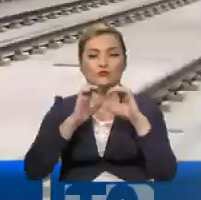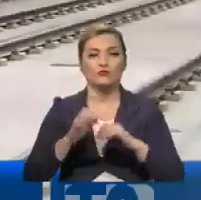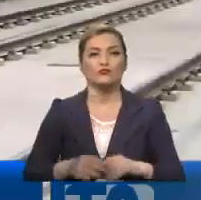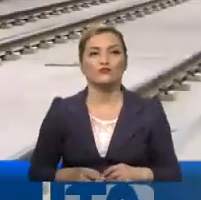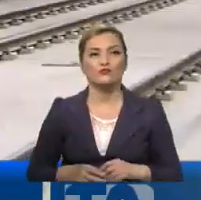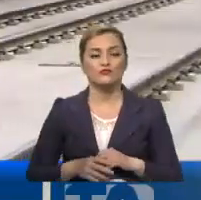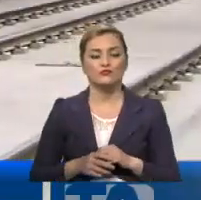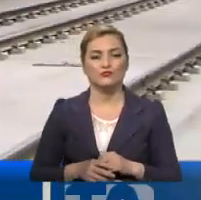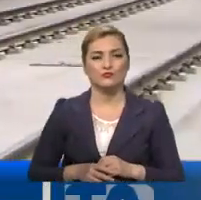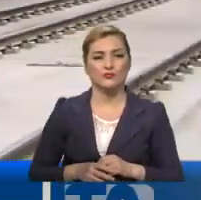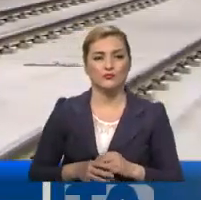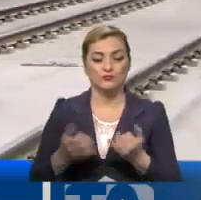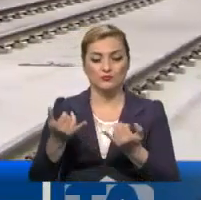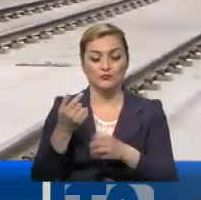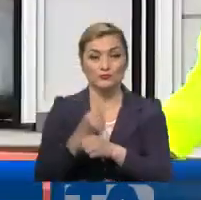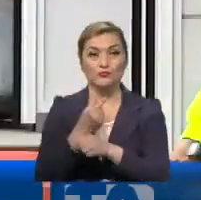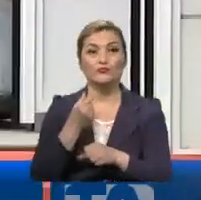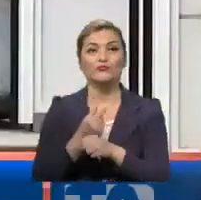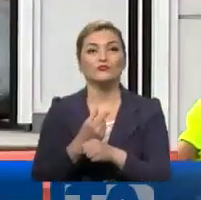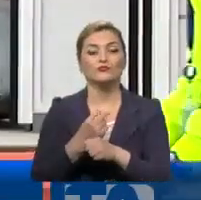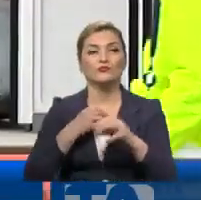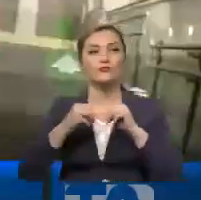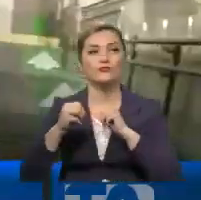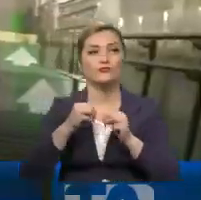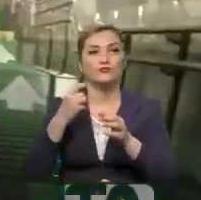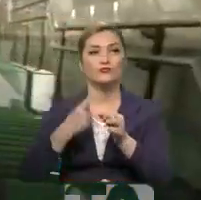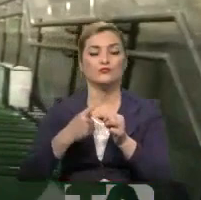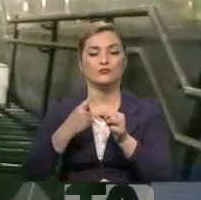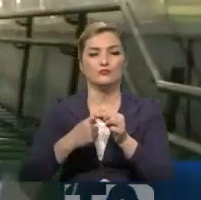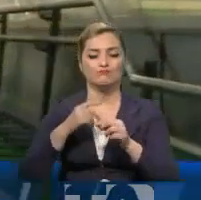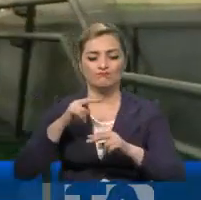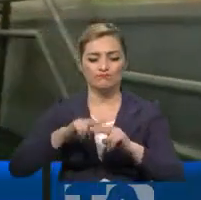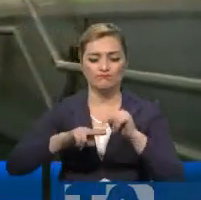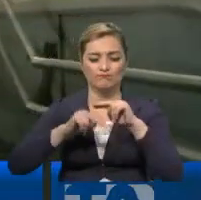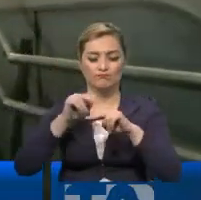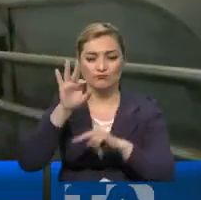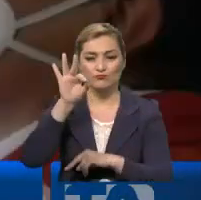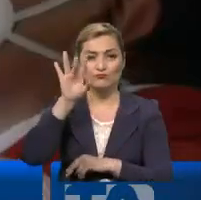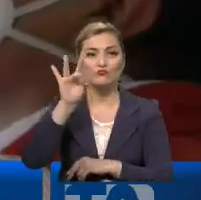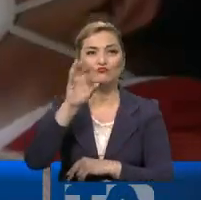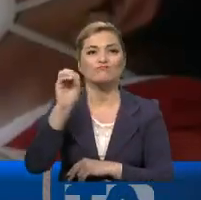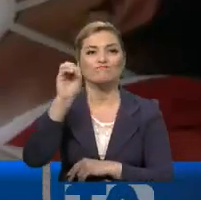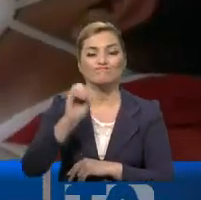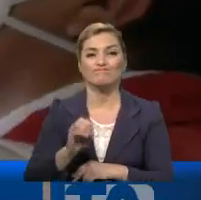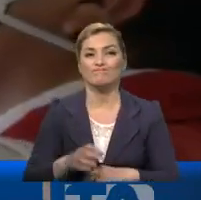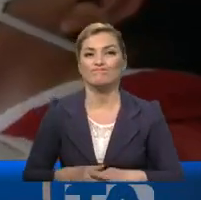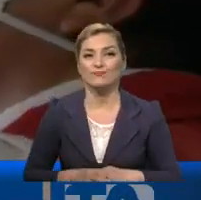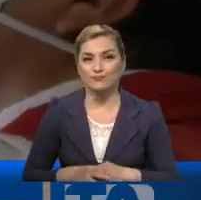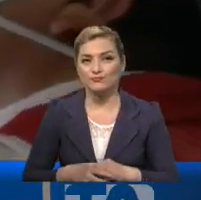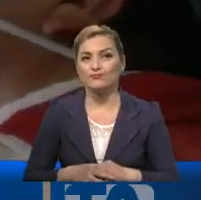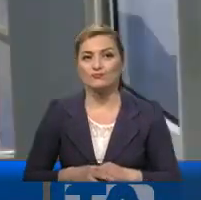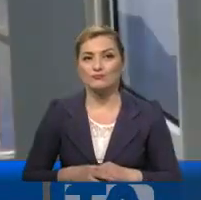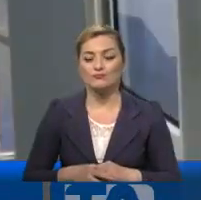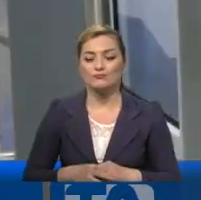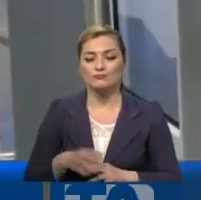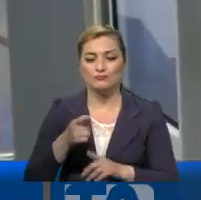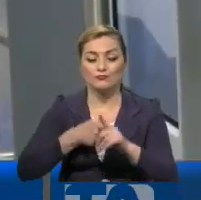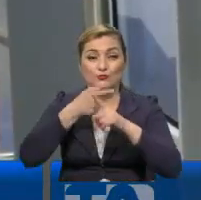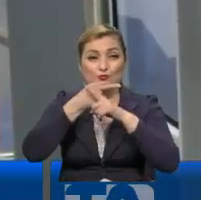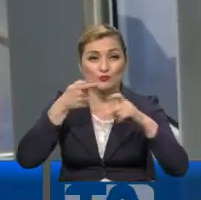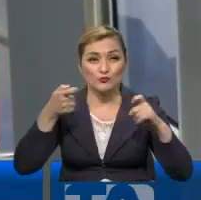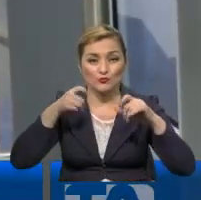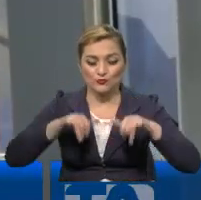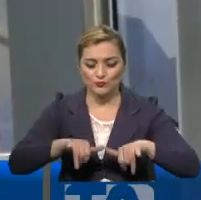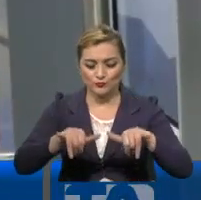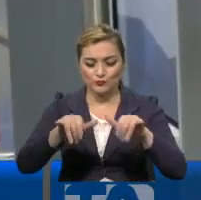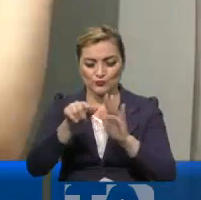telecomunicaciones. Según la actual gerente del Metro de Quito, la obra registra un avance del 98%. Se estima que a partir de marzo se